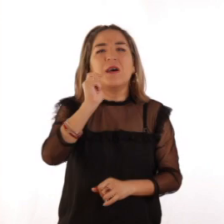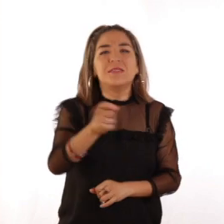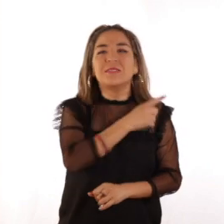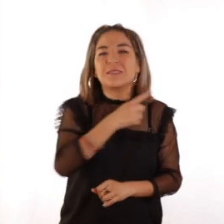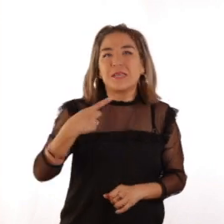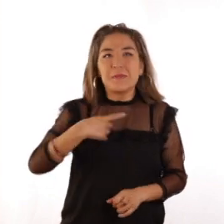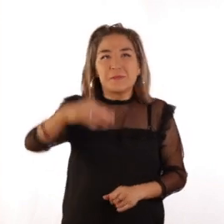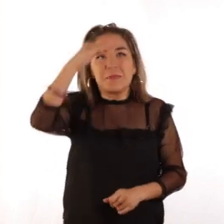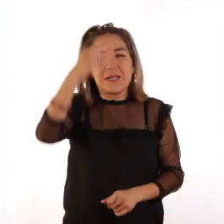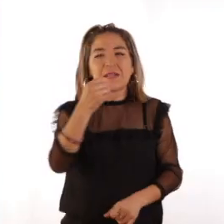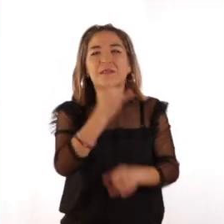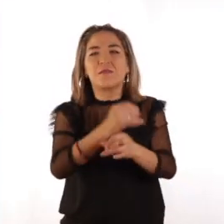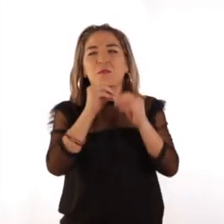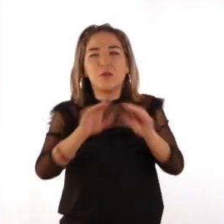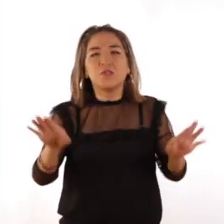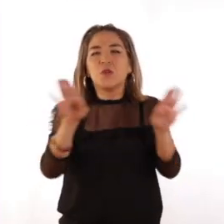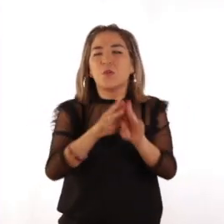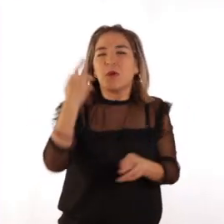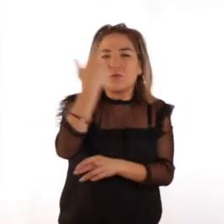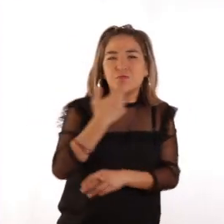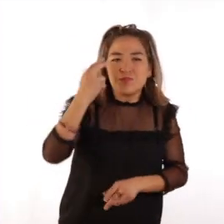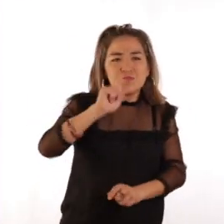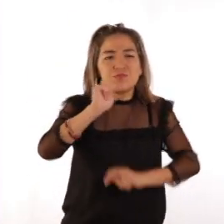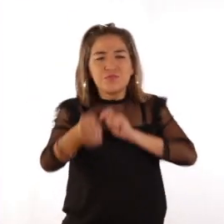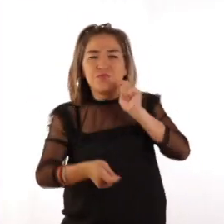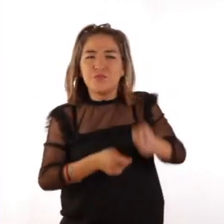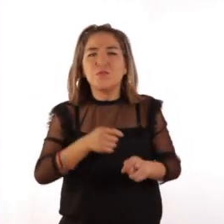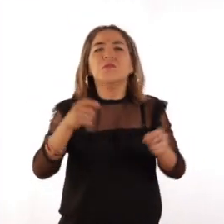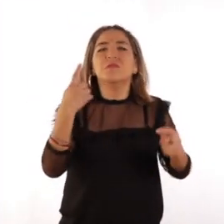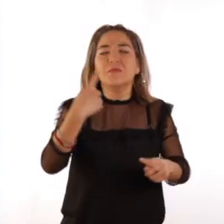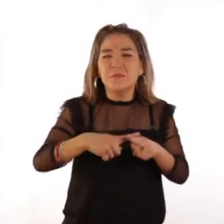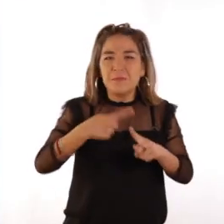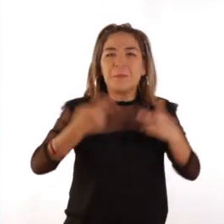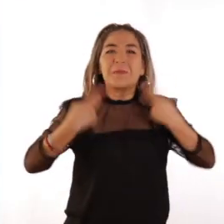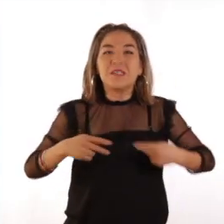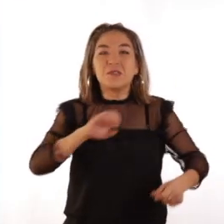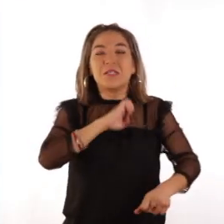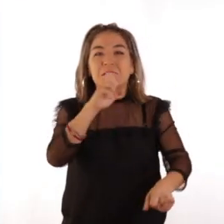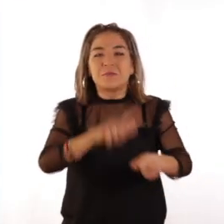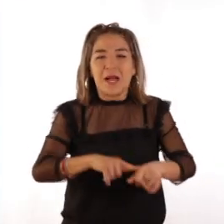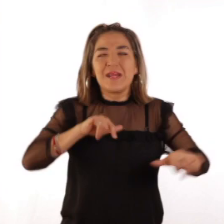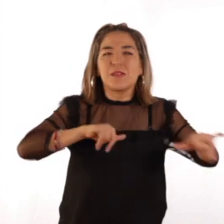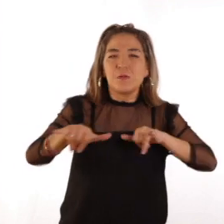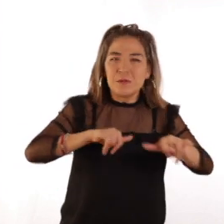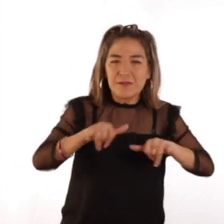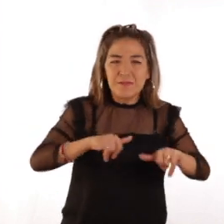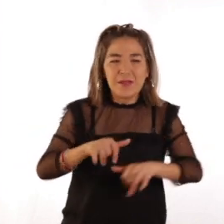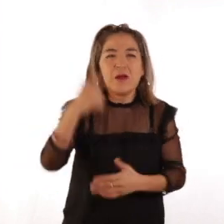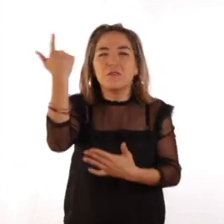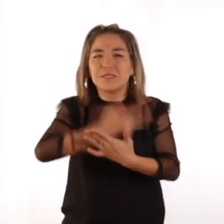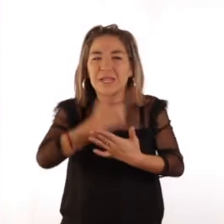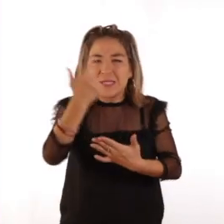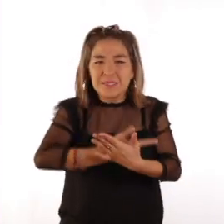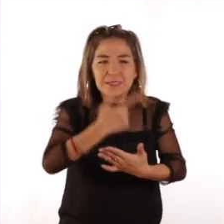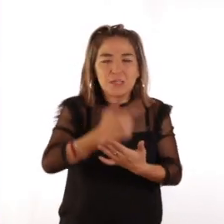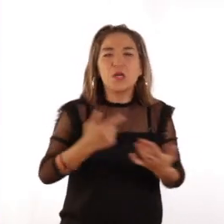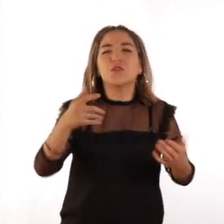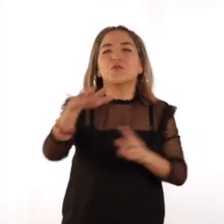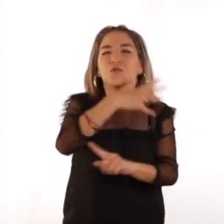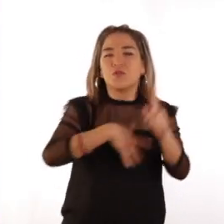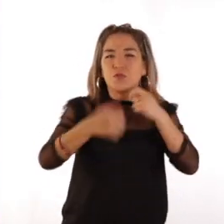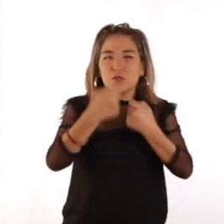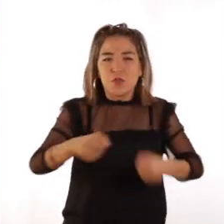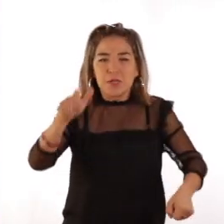Finalmente, debemos considerar que los datos son analizados e interpretados por especialistas en geografía,